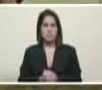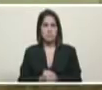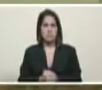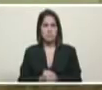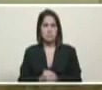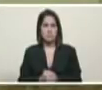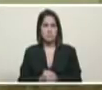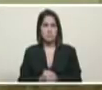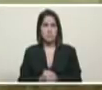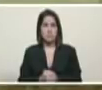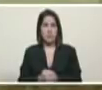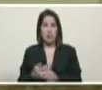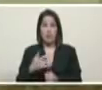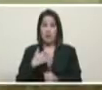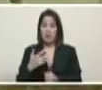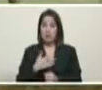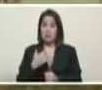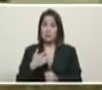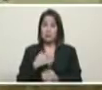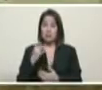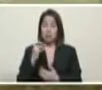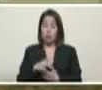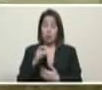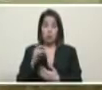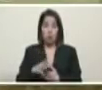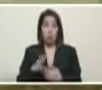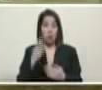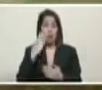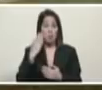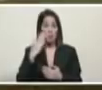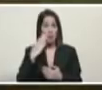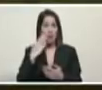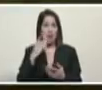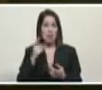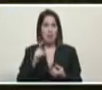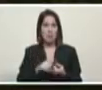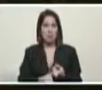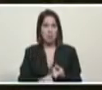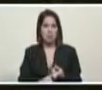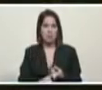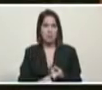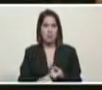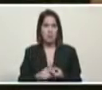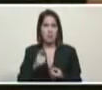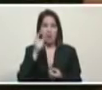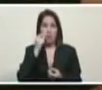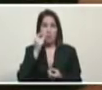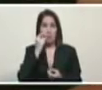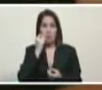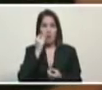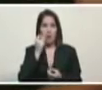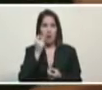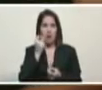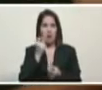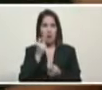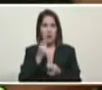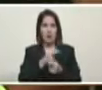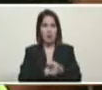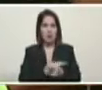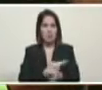Siento el dolor de su madre, de sus compañeras, esposas, padres, hermanas.